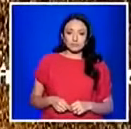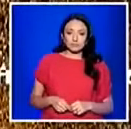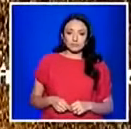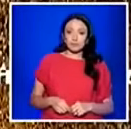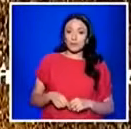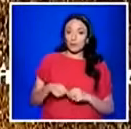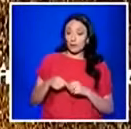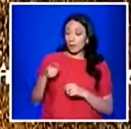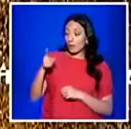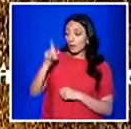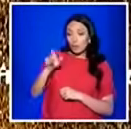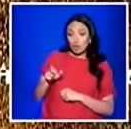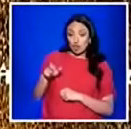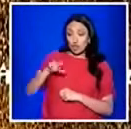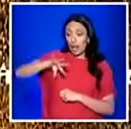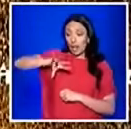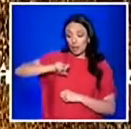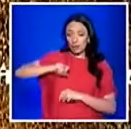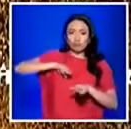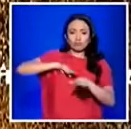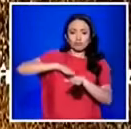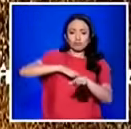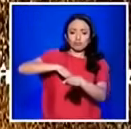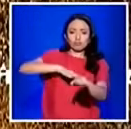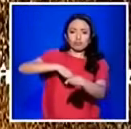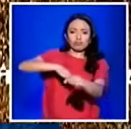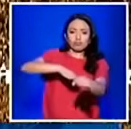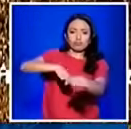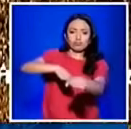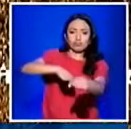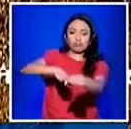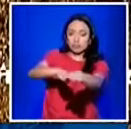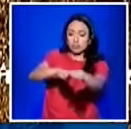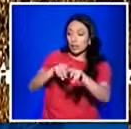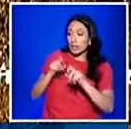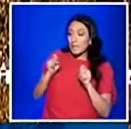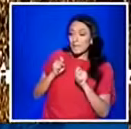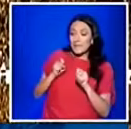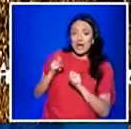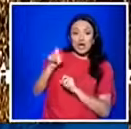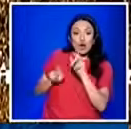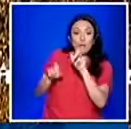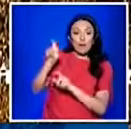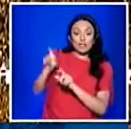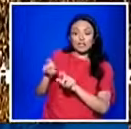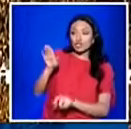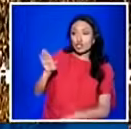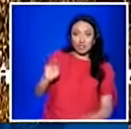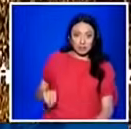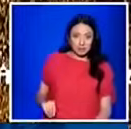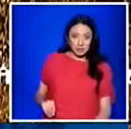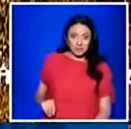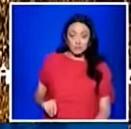Los delincuentes persiguen a los vehículos y luego atemorizan a la población.